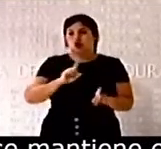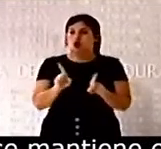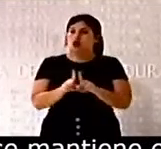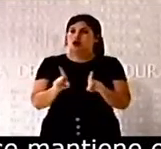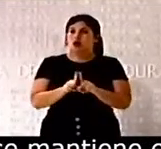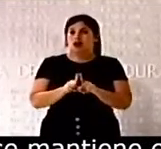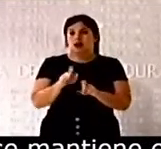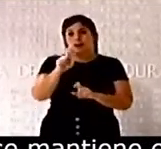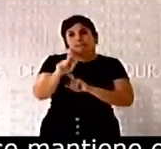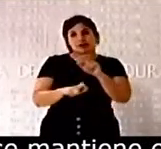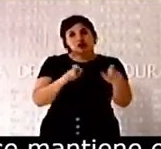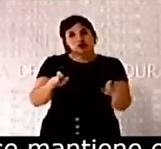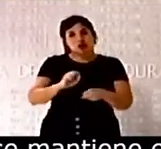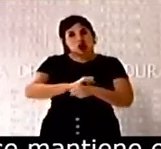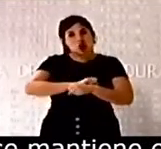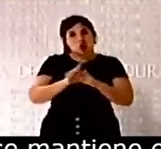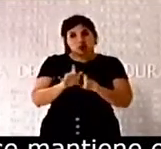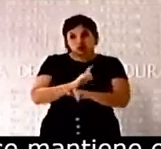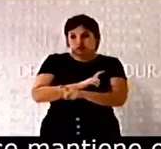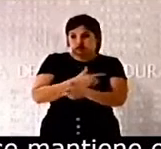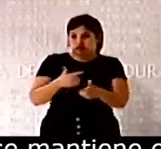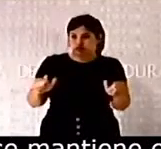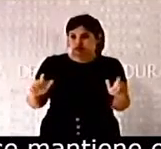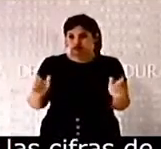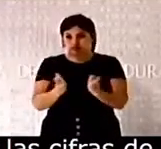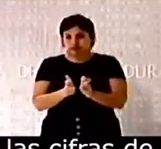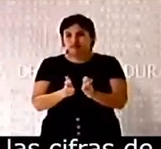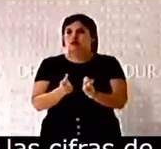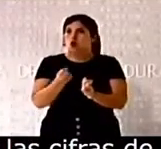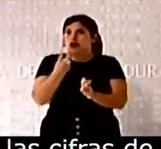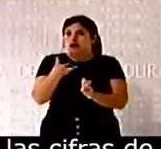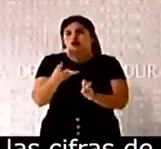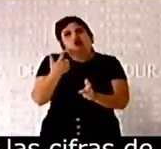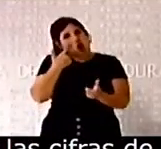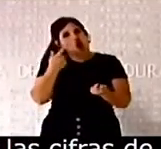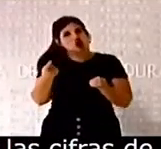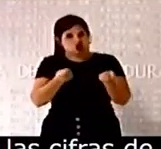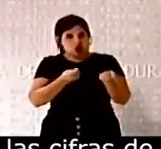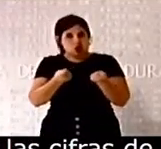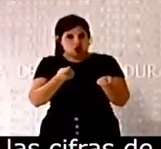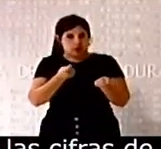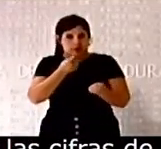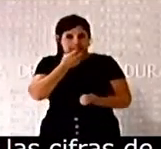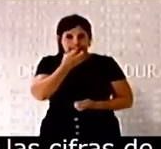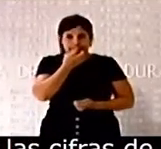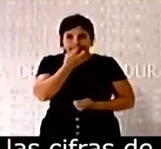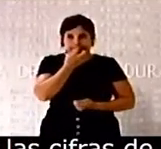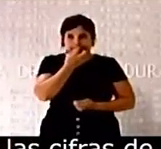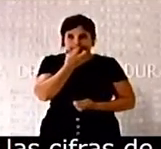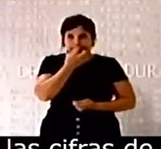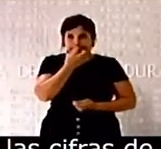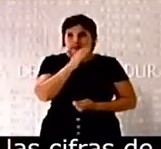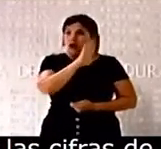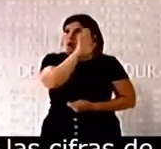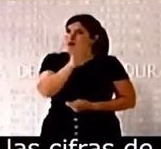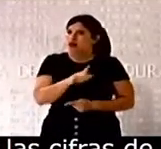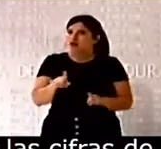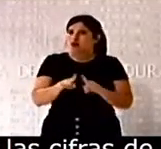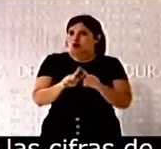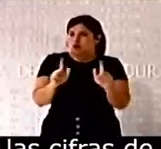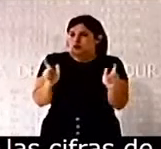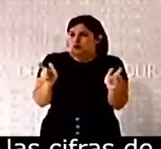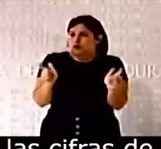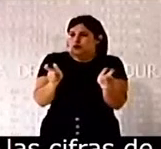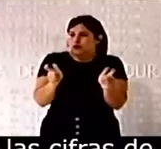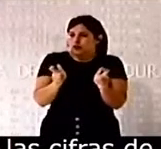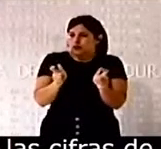sobre las cifras de incidencia que tiene una tendencia decreciente muy lenta, como en el resto del